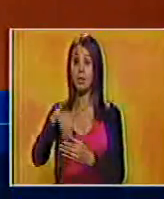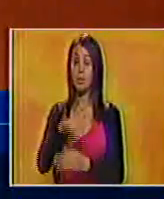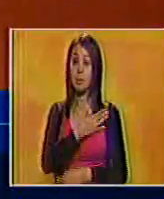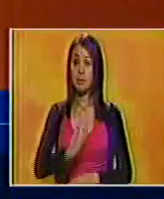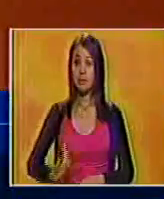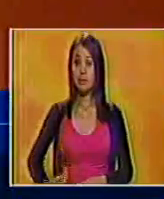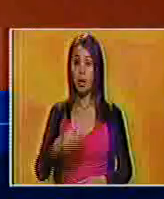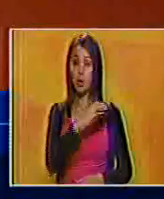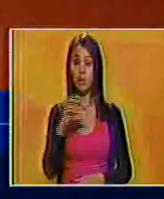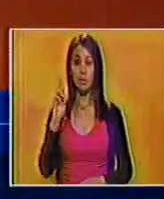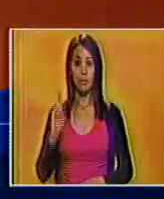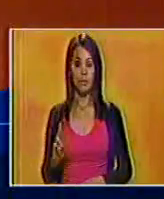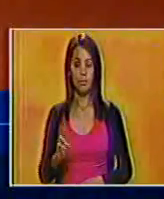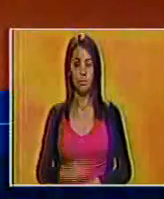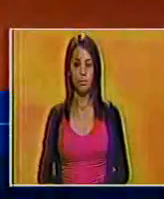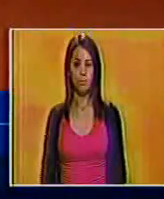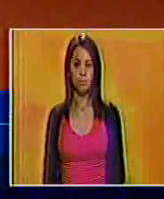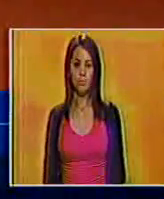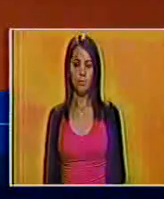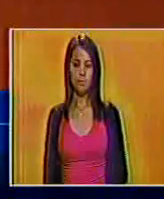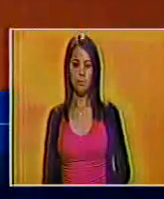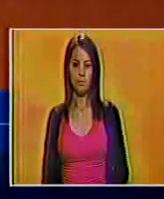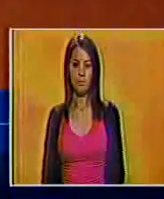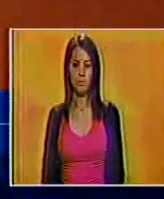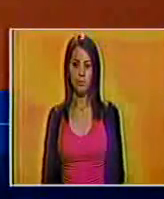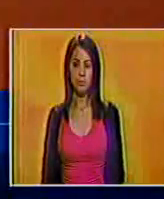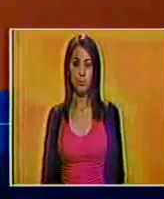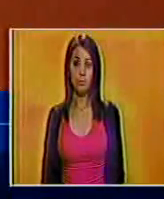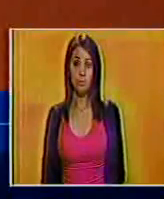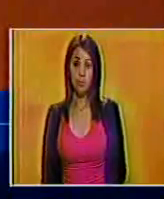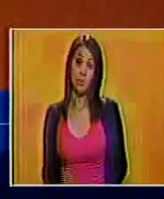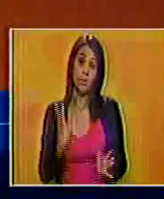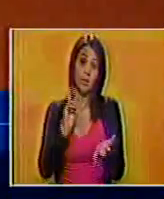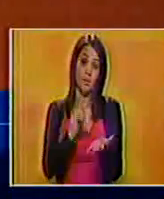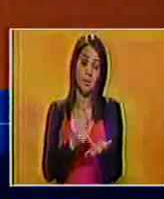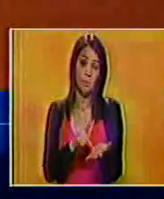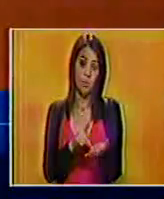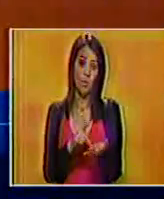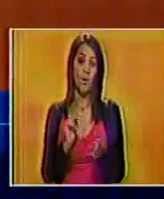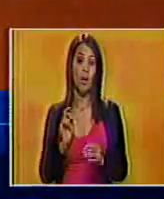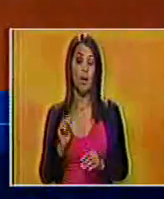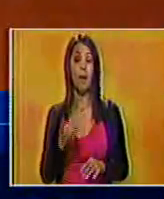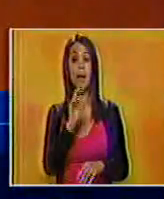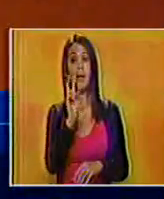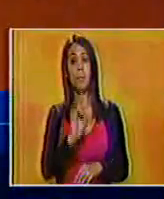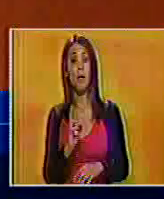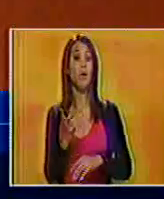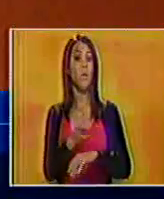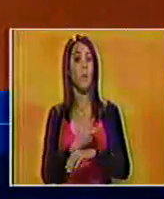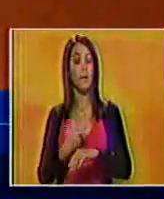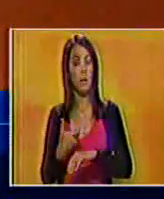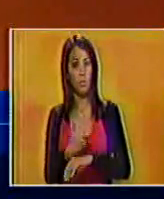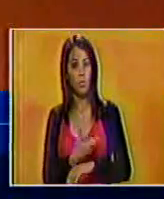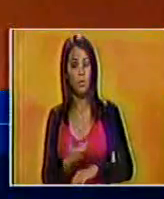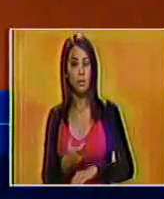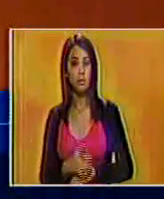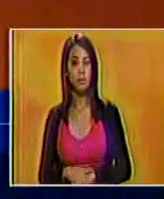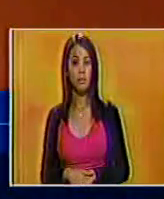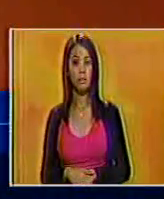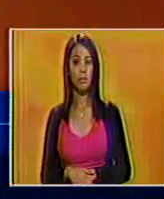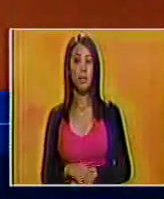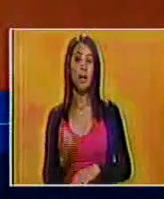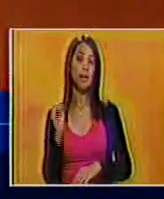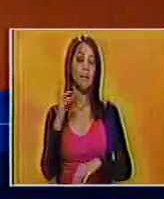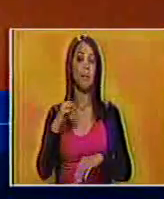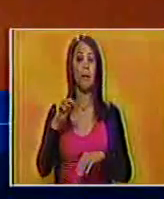en Costa Rica. Ese son el tipo de participaciones que tenemos nosotros en elecciones de gobernadores, en elecciones de Asamblea